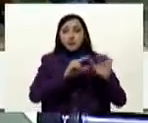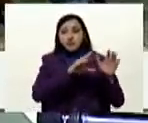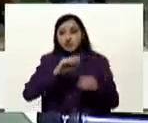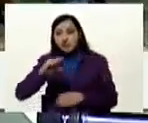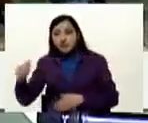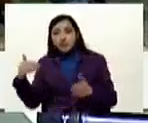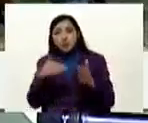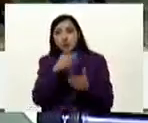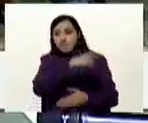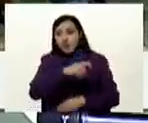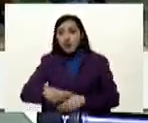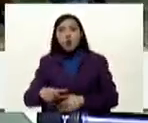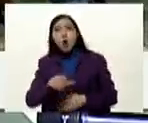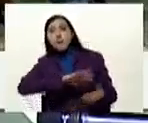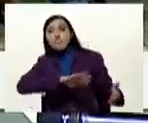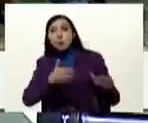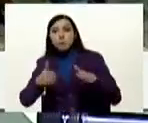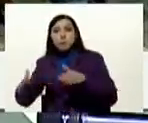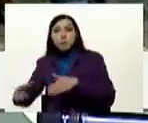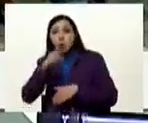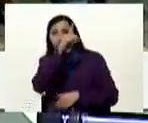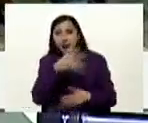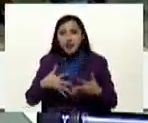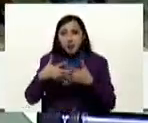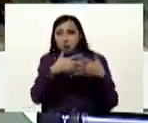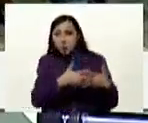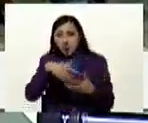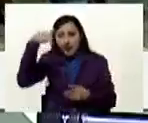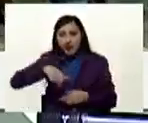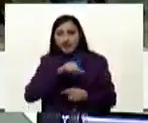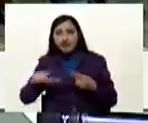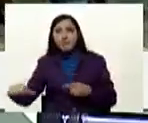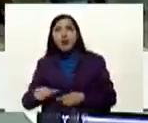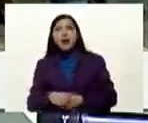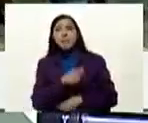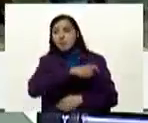fallecidos esta semana. 700 mil seres humanos.